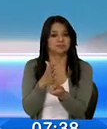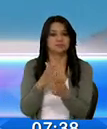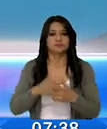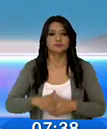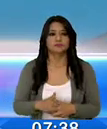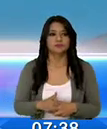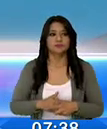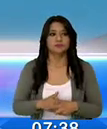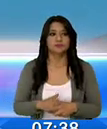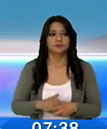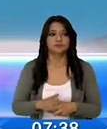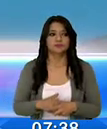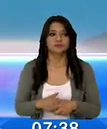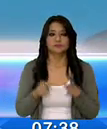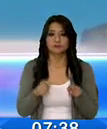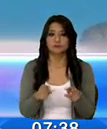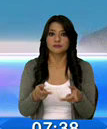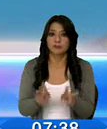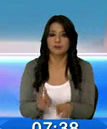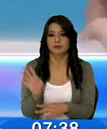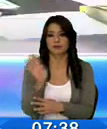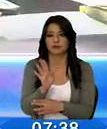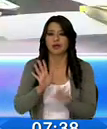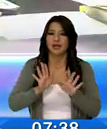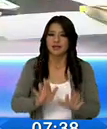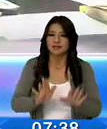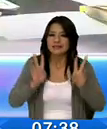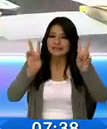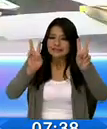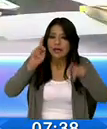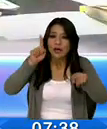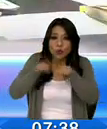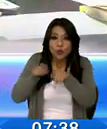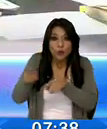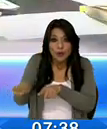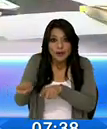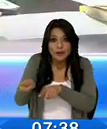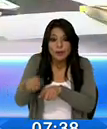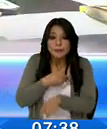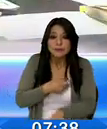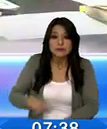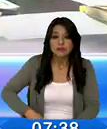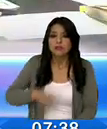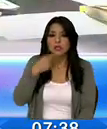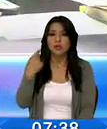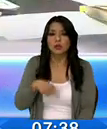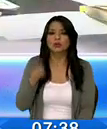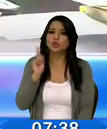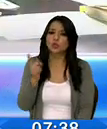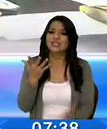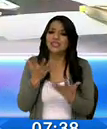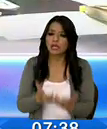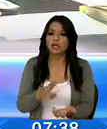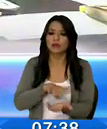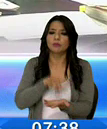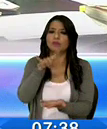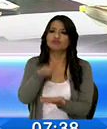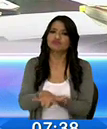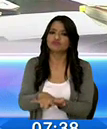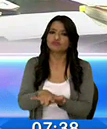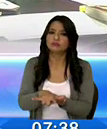cámaras. Y no solamente esto, sino que parte de los, entre comillas, acuerdos a los que llegó con Putin fue abrir una línea aérea